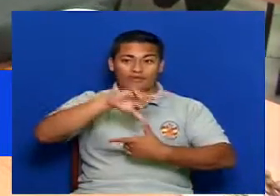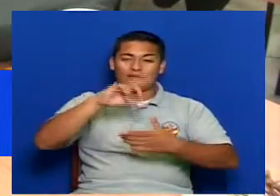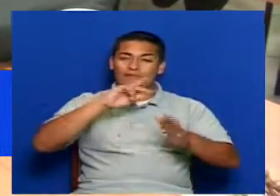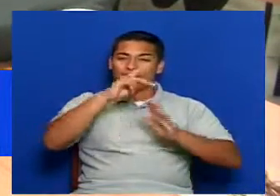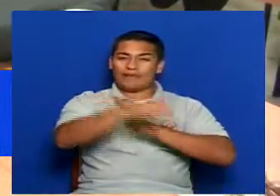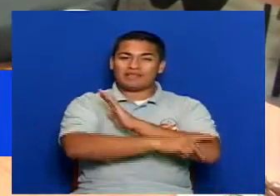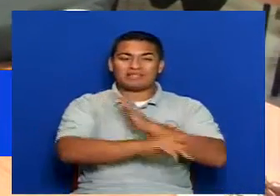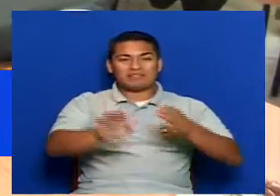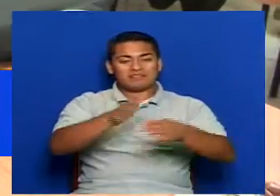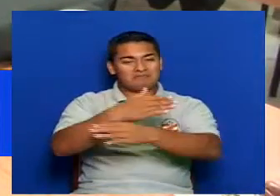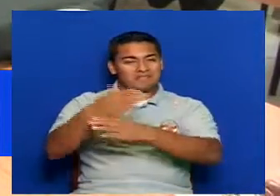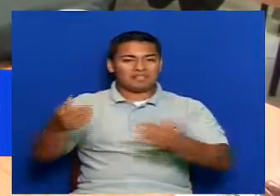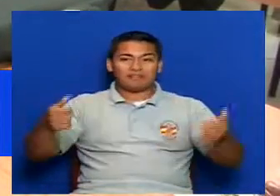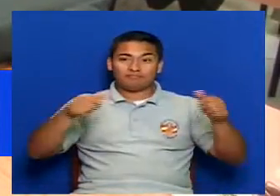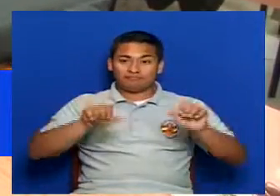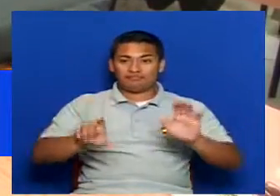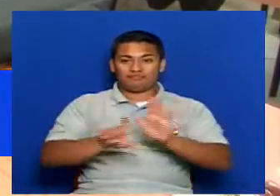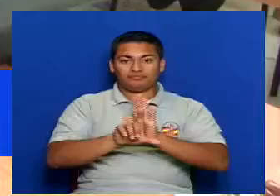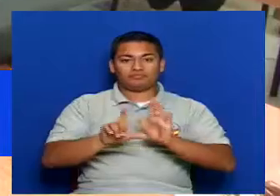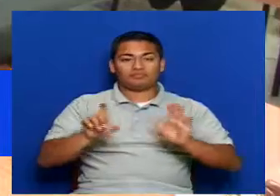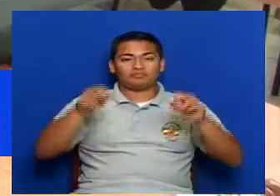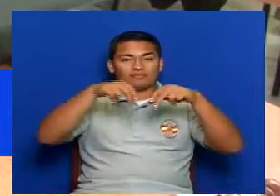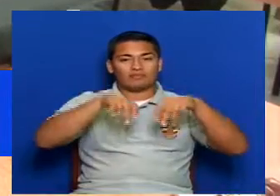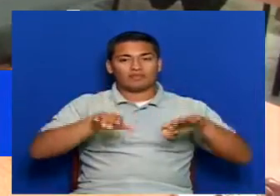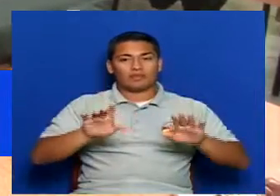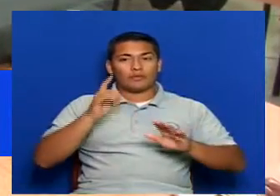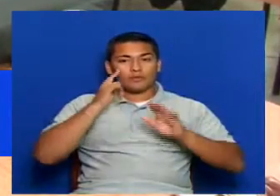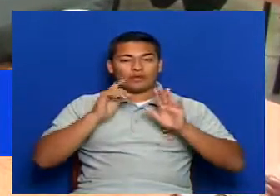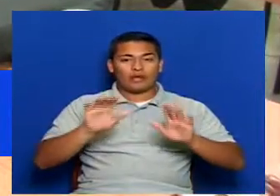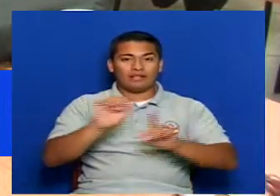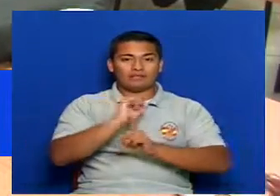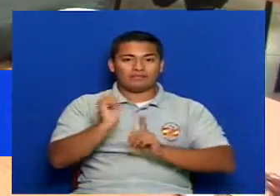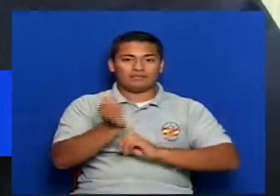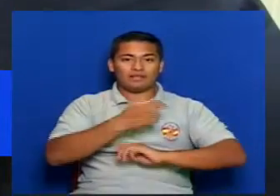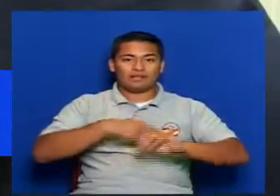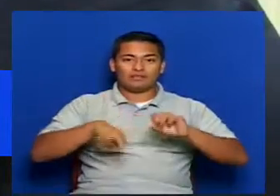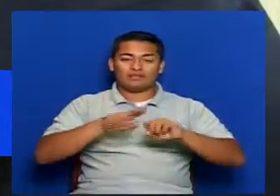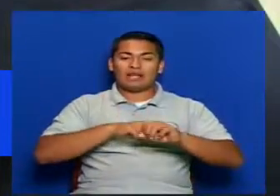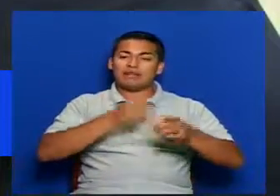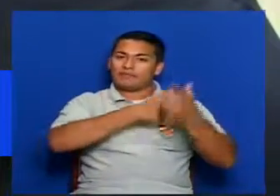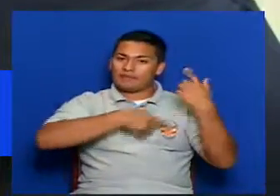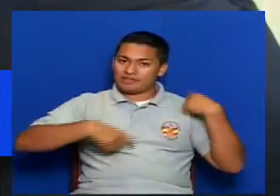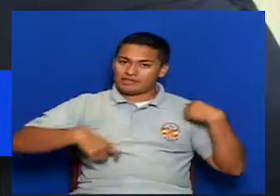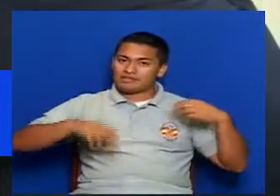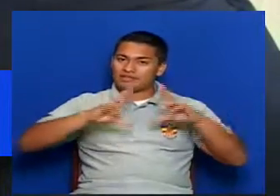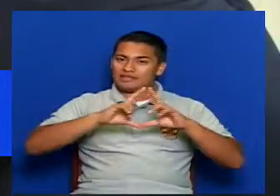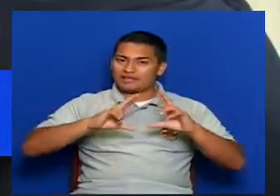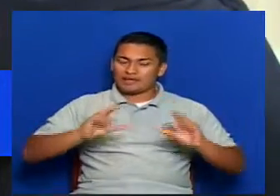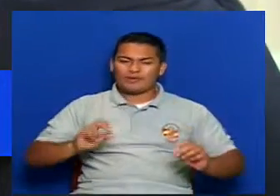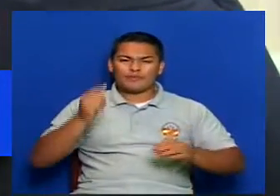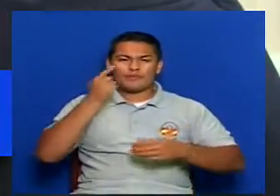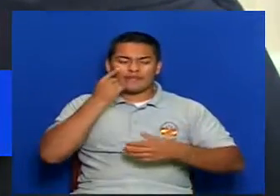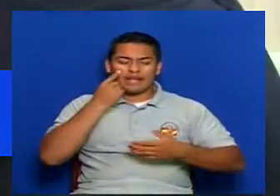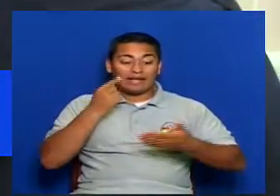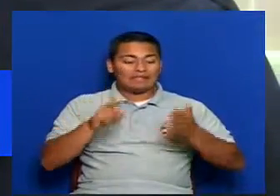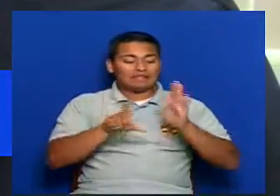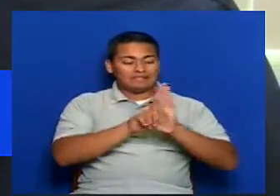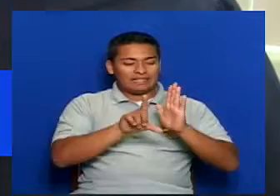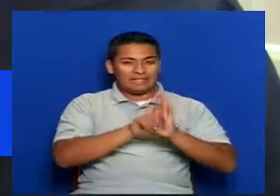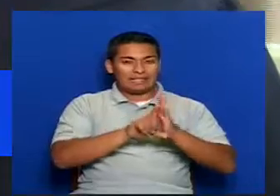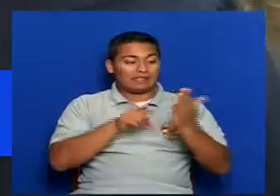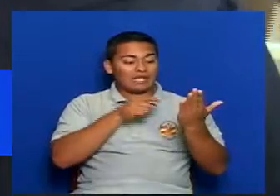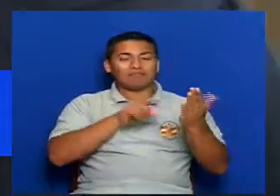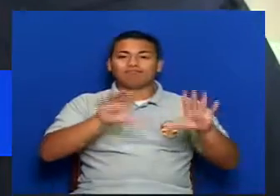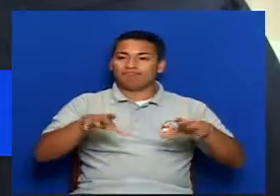entendemos que el ejecutivo estudiando con un equipo de técnicos y cómo mejorar la ley que probamos en lo general